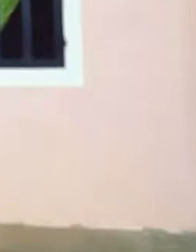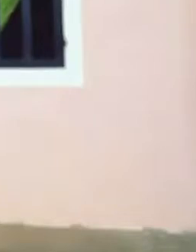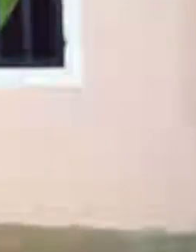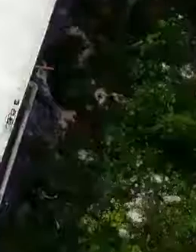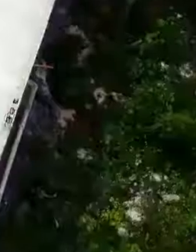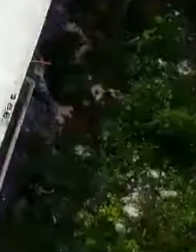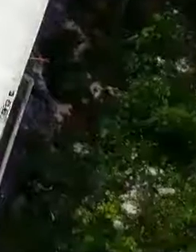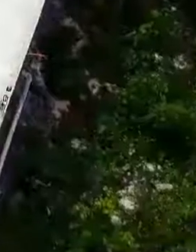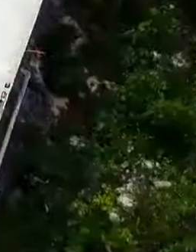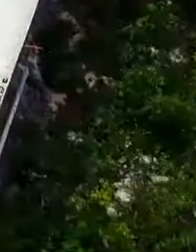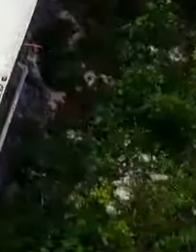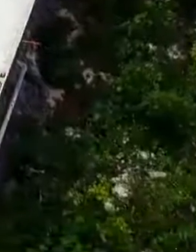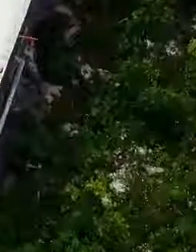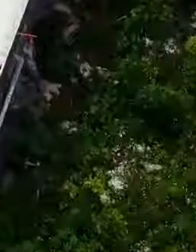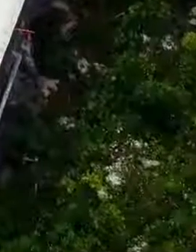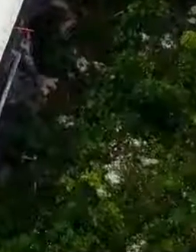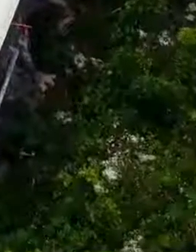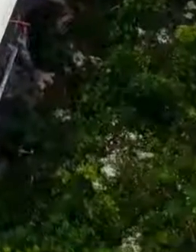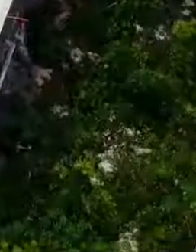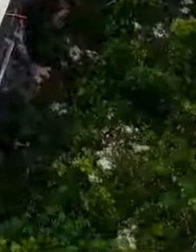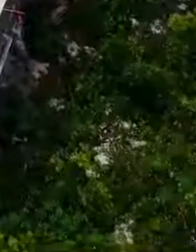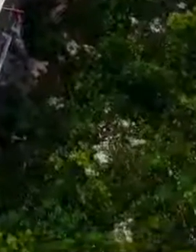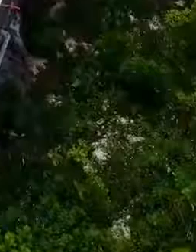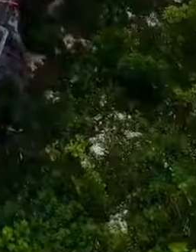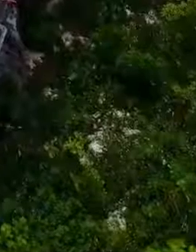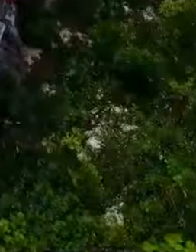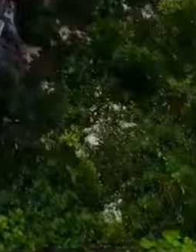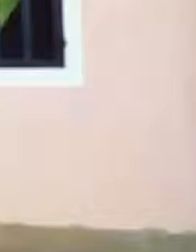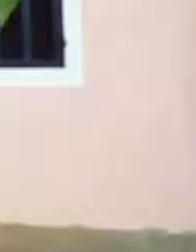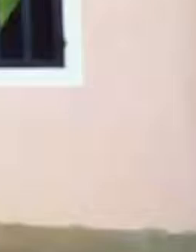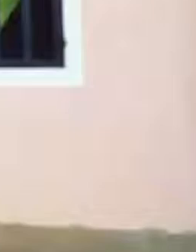Y pues es el patrimonio para ellos.